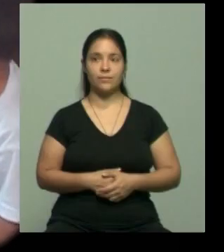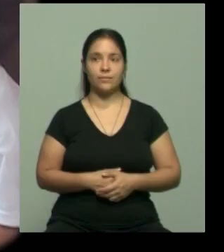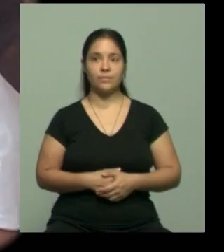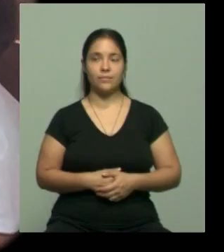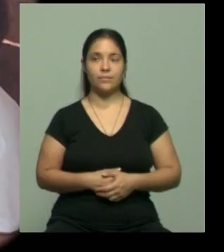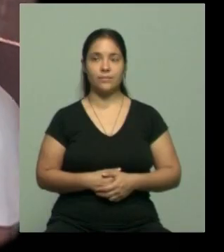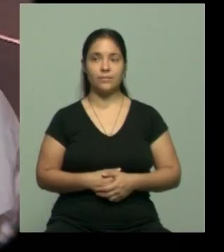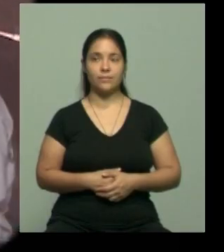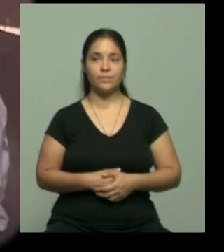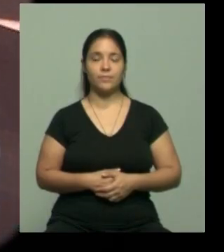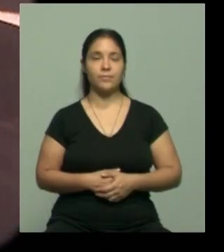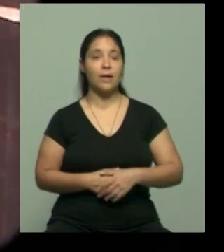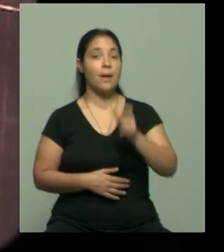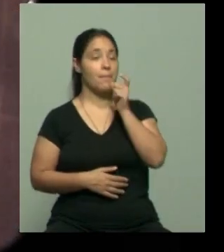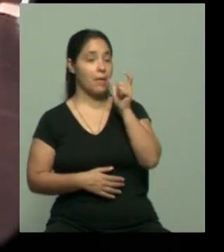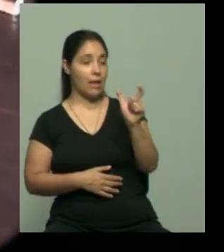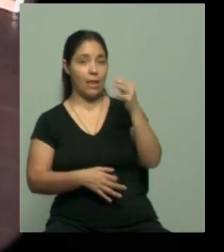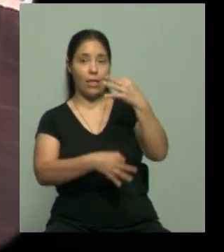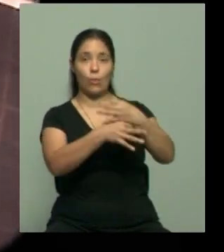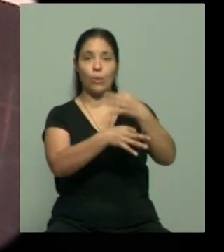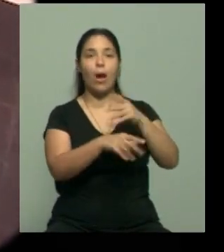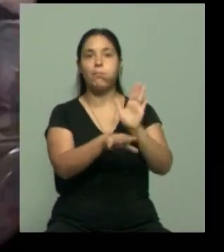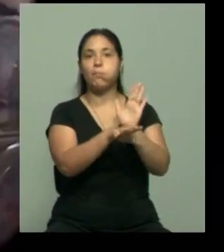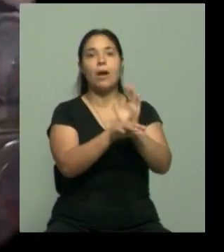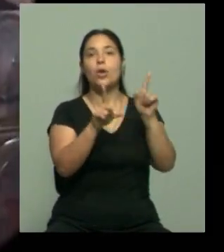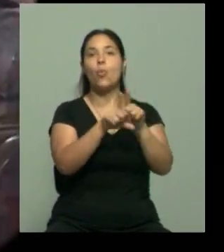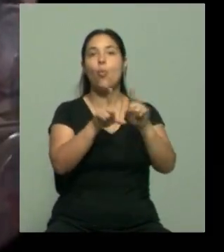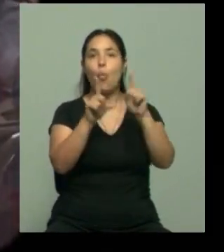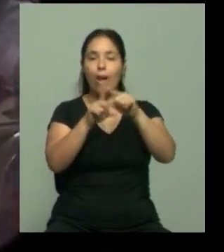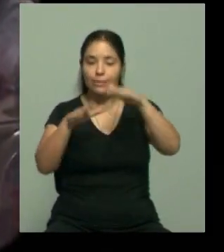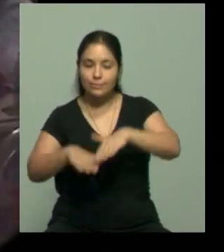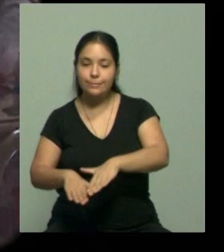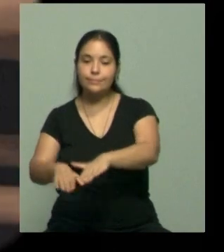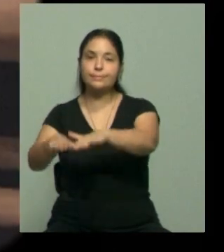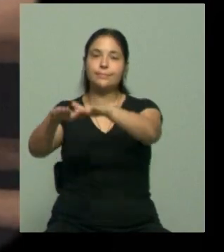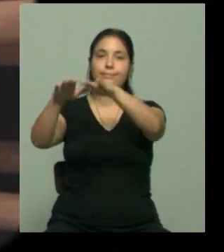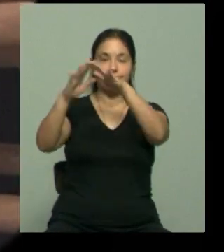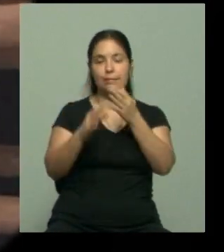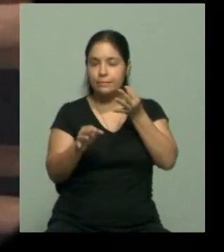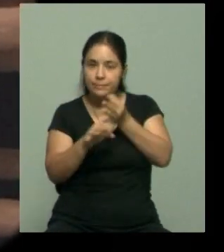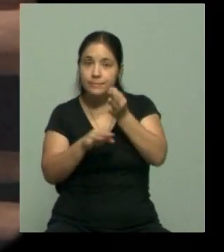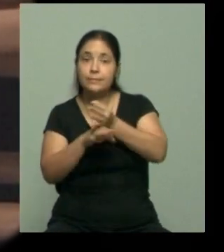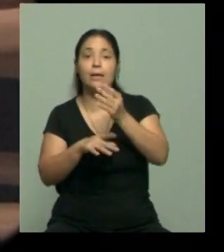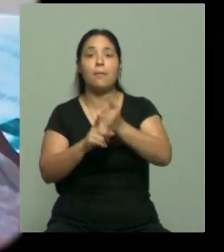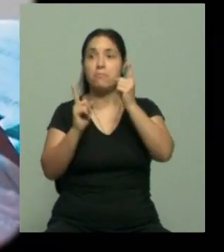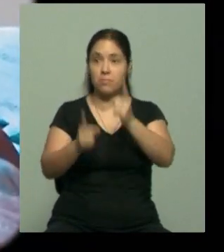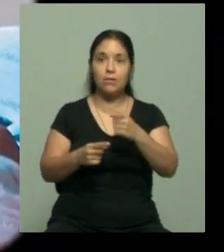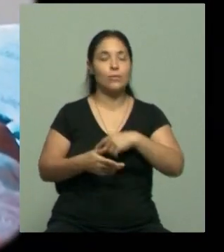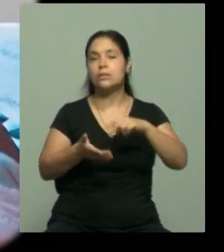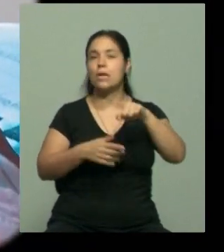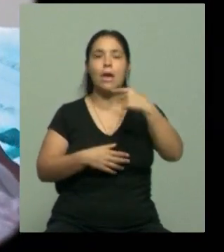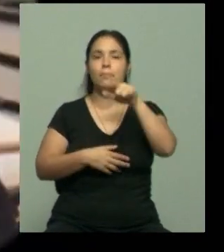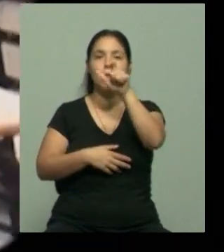En latín, la palabra educar es prácticamente sinónimo de criar, y es común poner el foco de los problemas en los